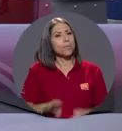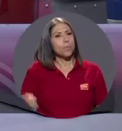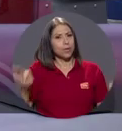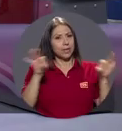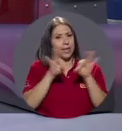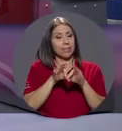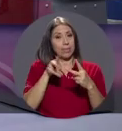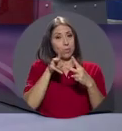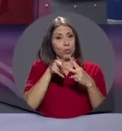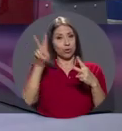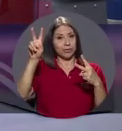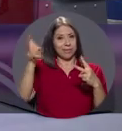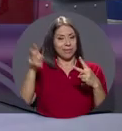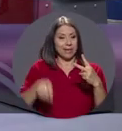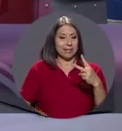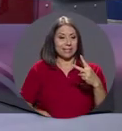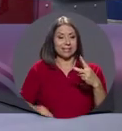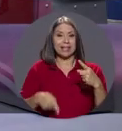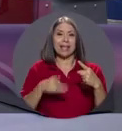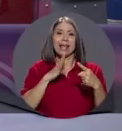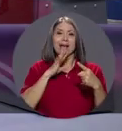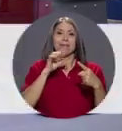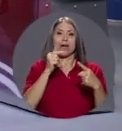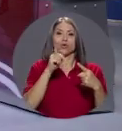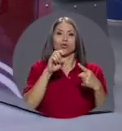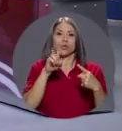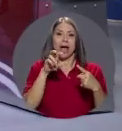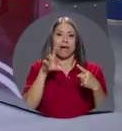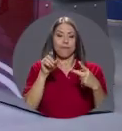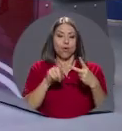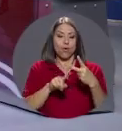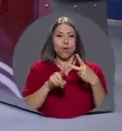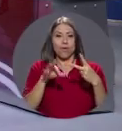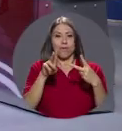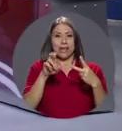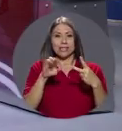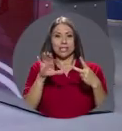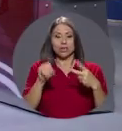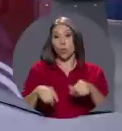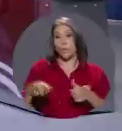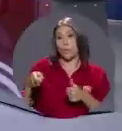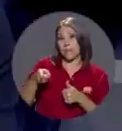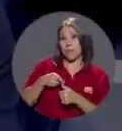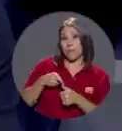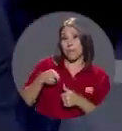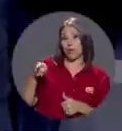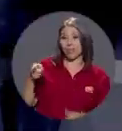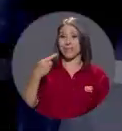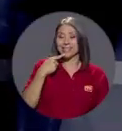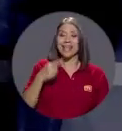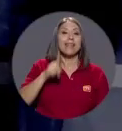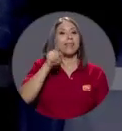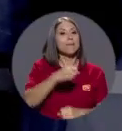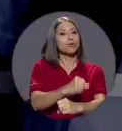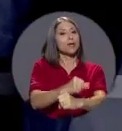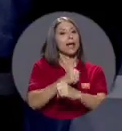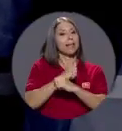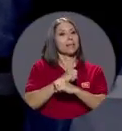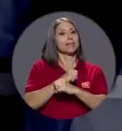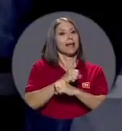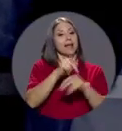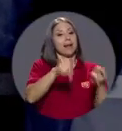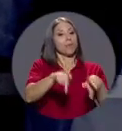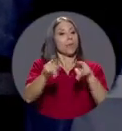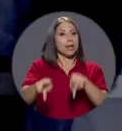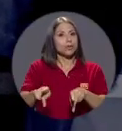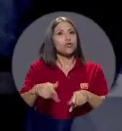muy importante dos temas que tocan tanto don Gustavo como don Francisco. Primero, obviamente, don Francisco decía, tenemos que garantizarle los servicios a